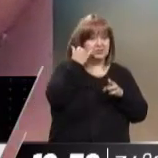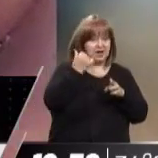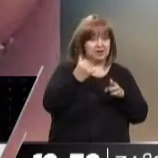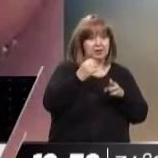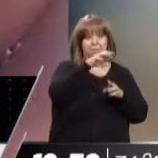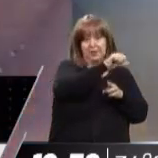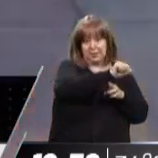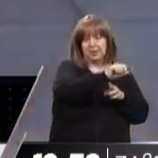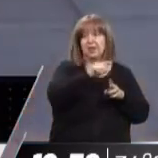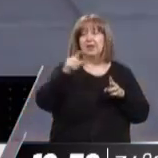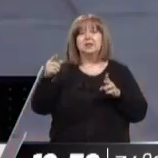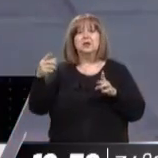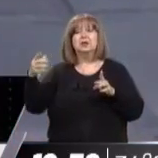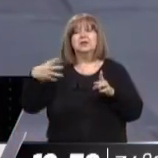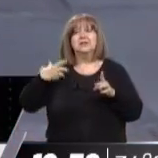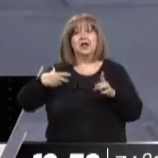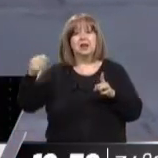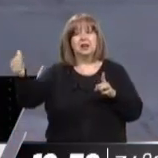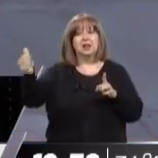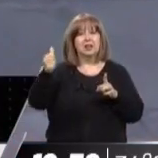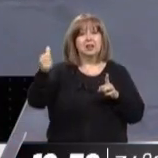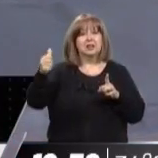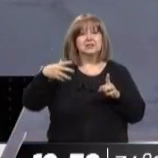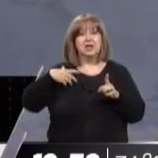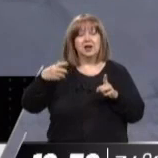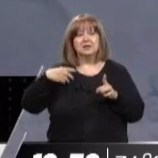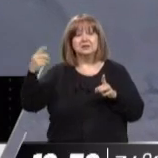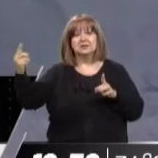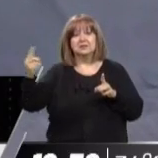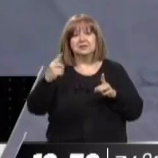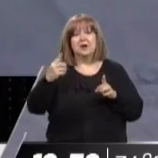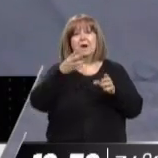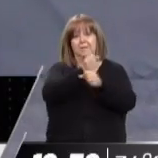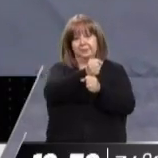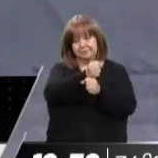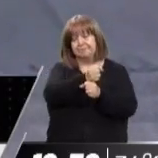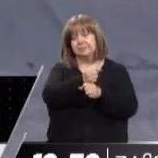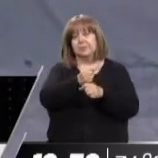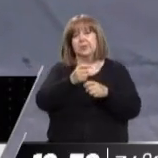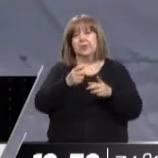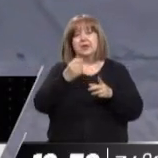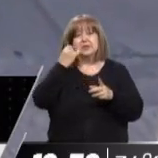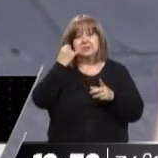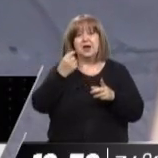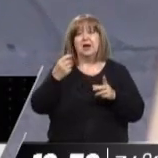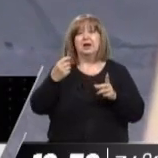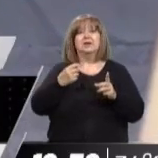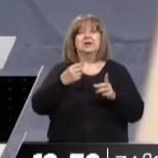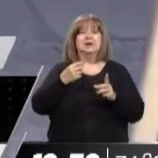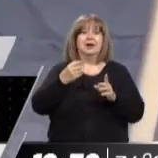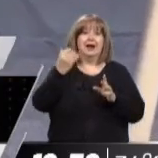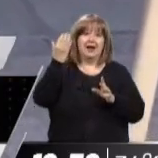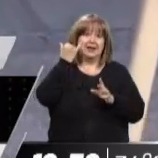era lo que habría motivado que este hombre que vemos en imágenes termine asesinándola. Él se había llevado a los hijos